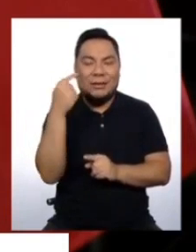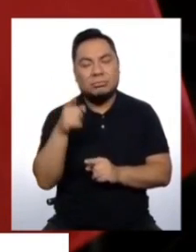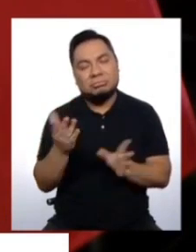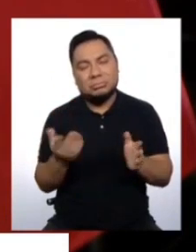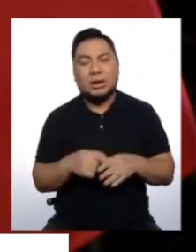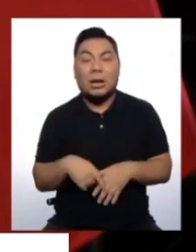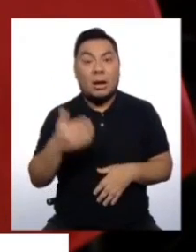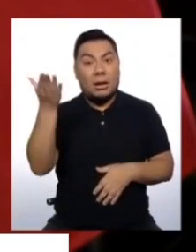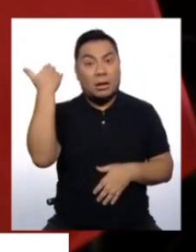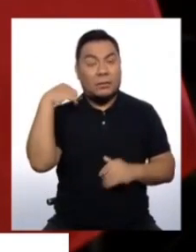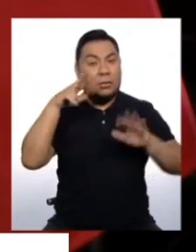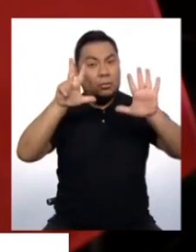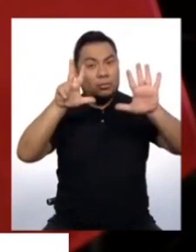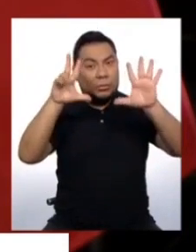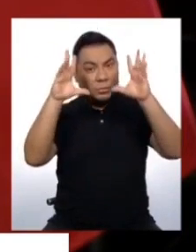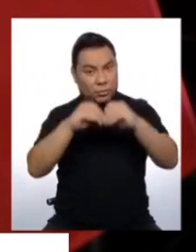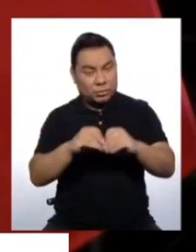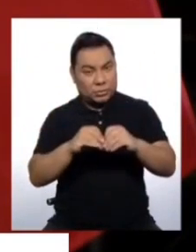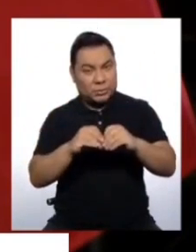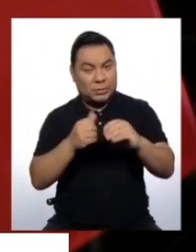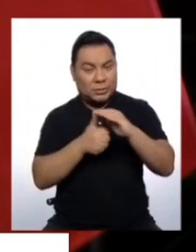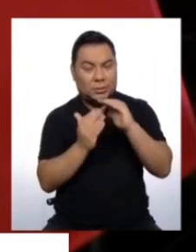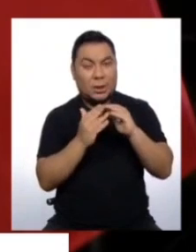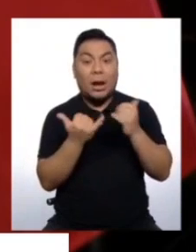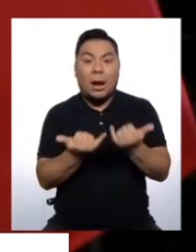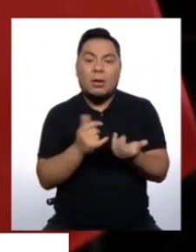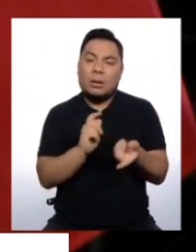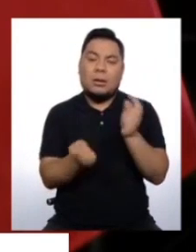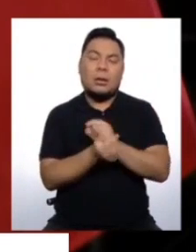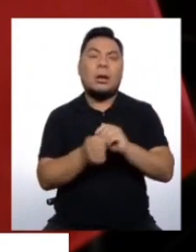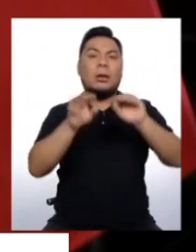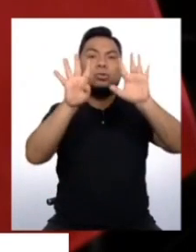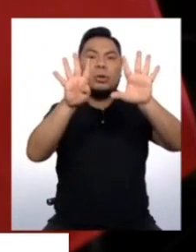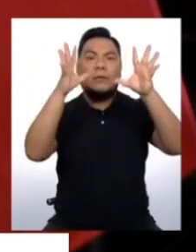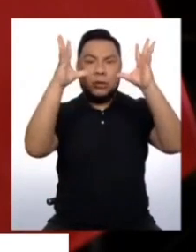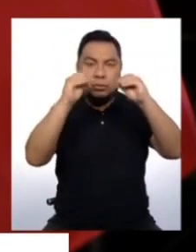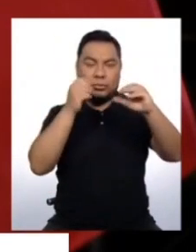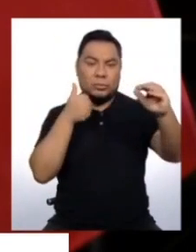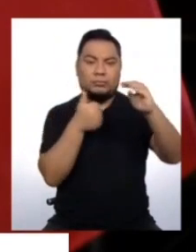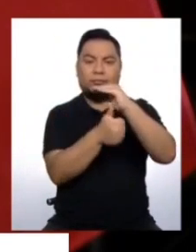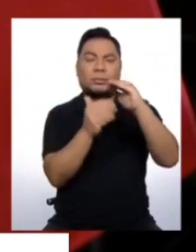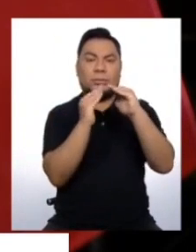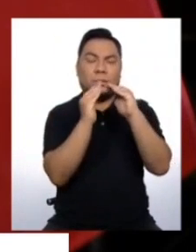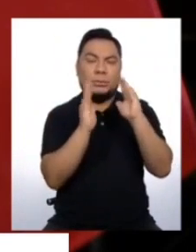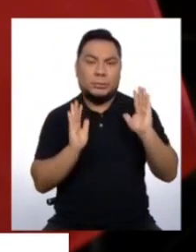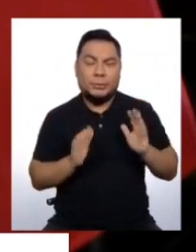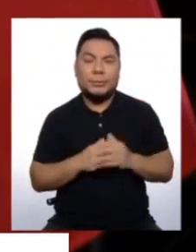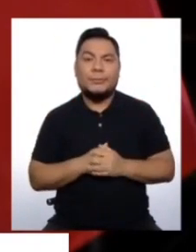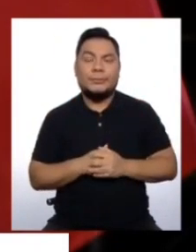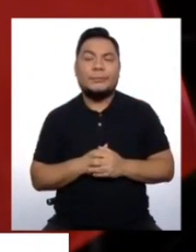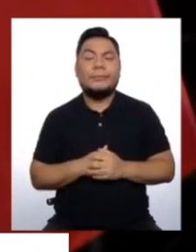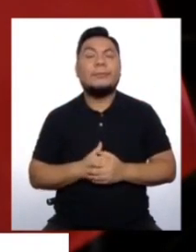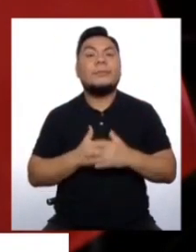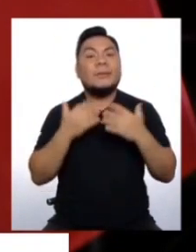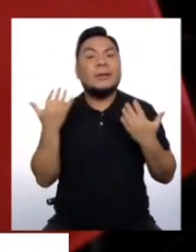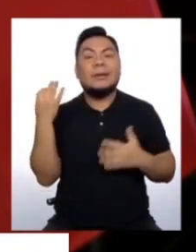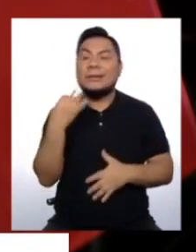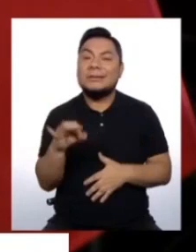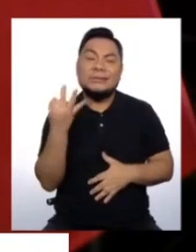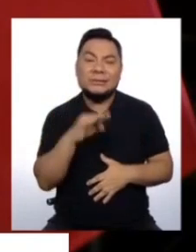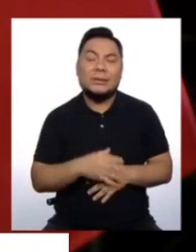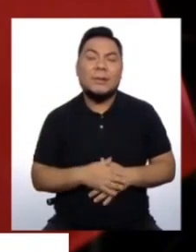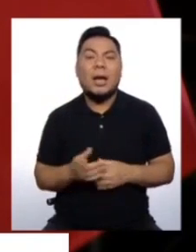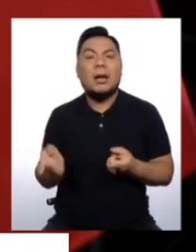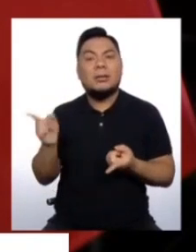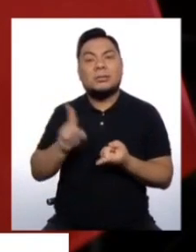A partir del día de hoy es a las 9 de la noche, a las 21 horas, y siempre hasta